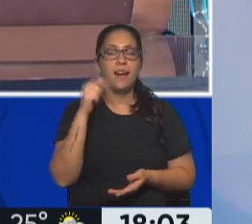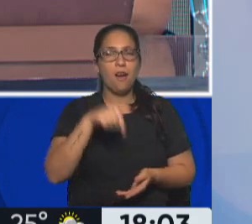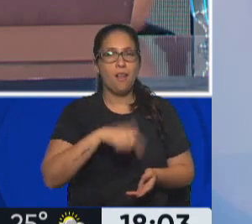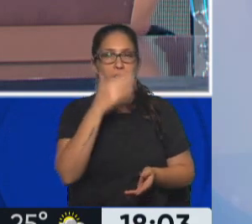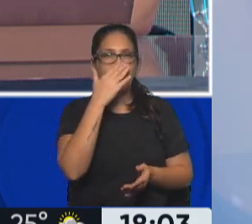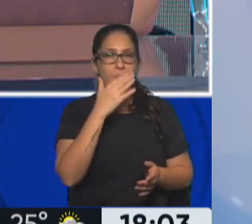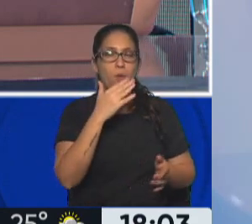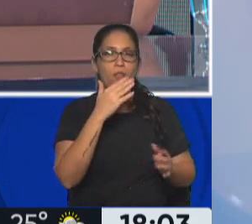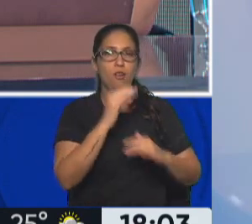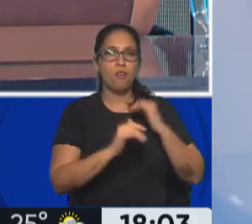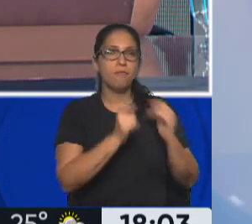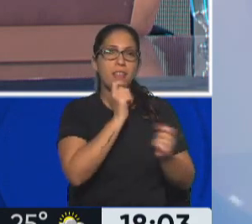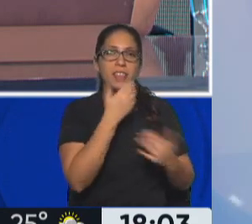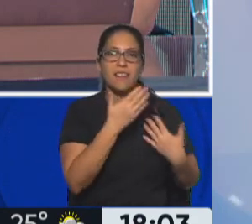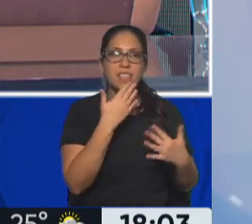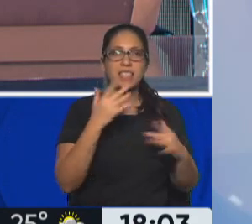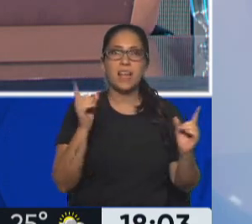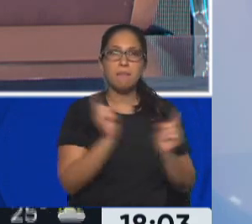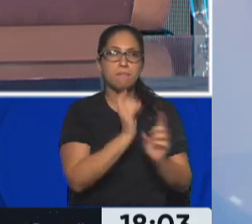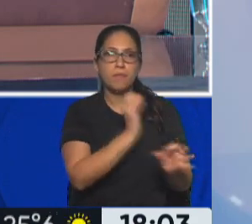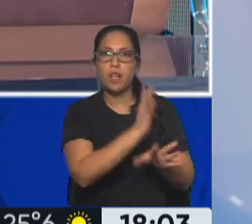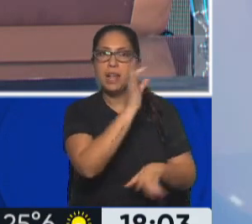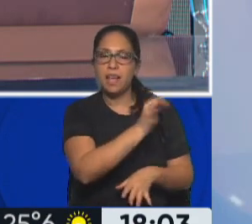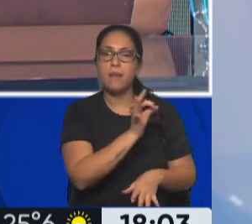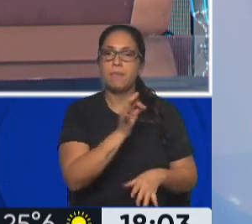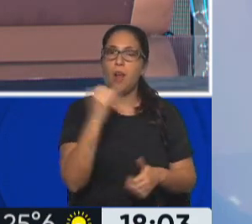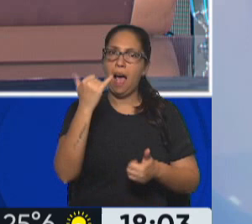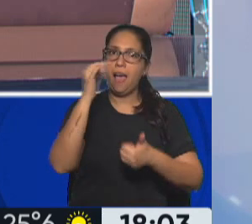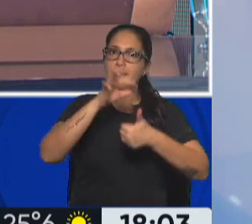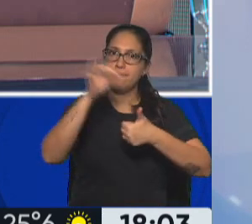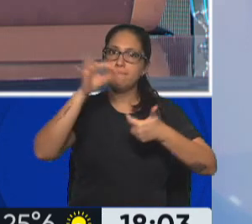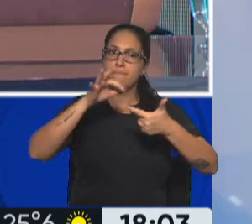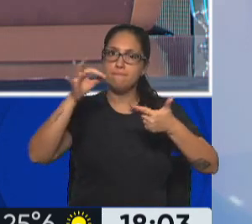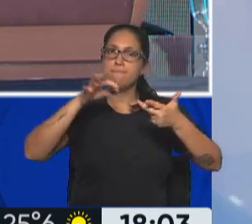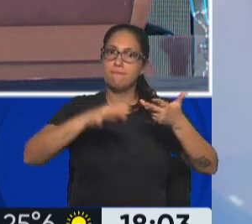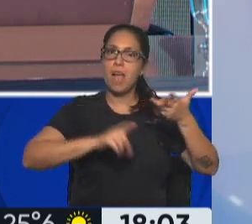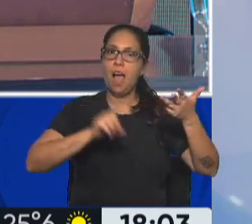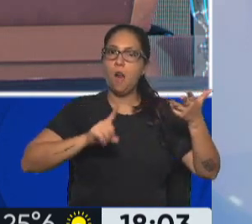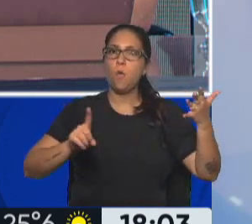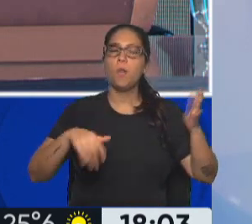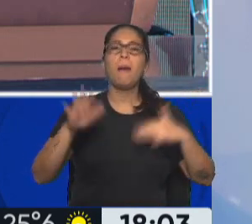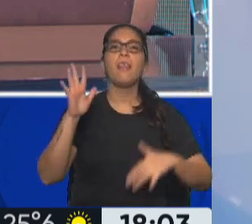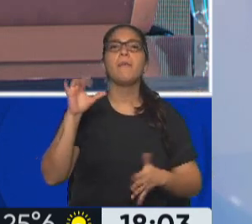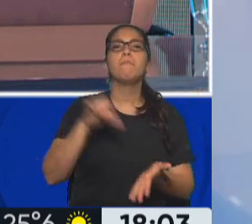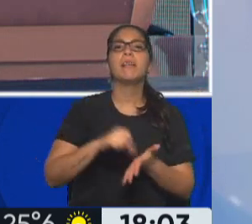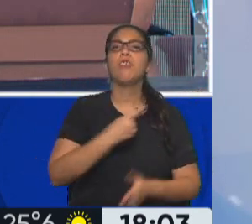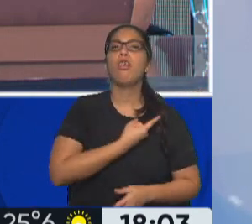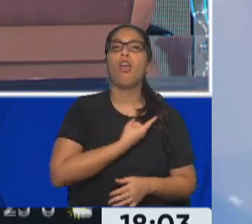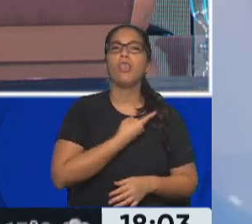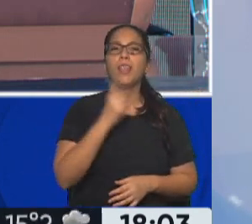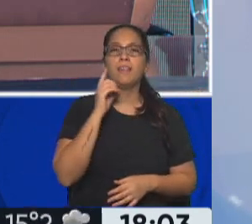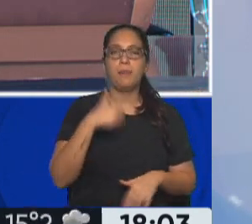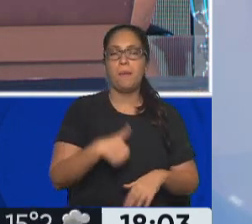después con alguna entrevista con un especialista, pero se mencionan varios nombres, o sobre todo las nacionalidades, es lo que vamos conociendo